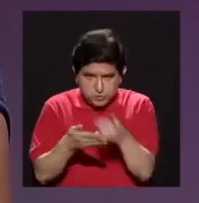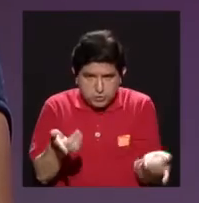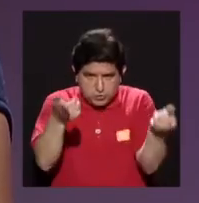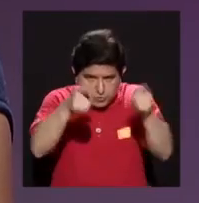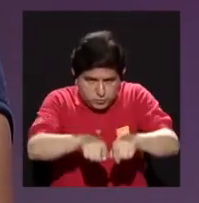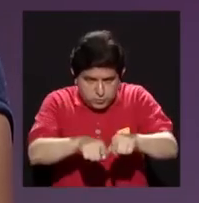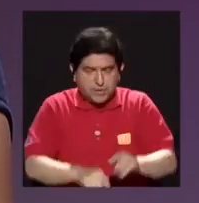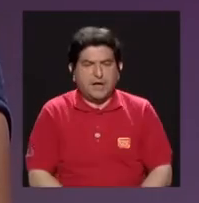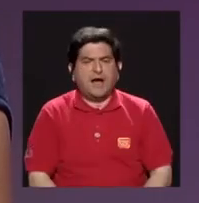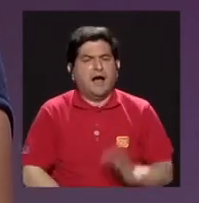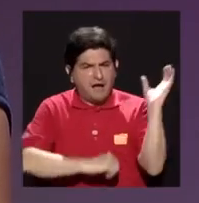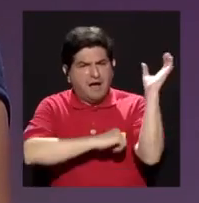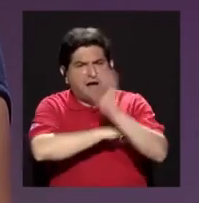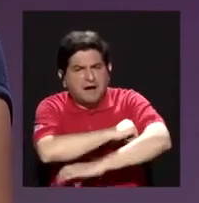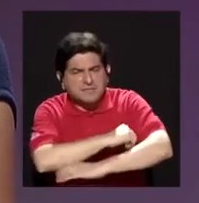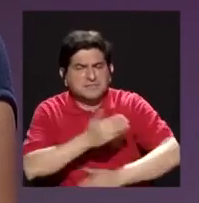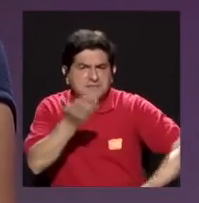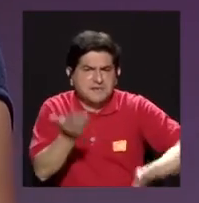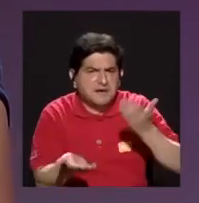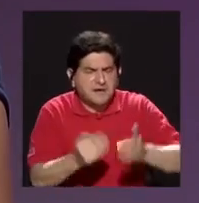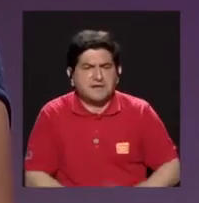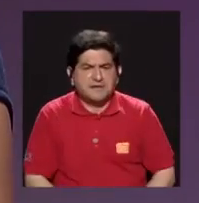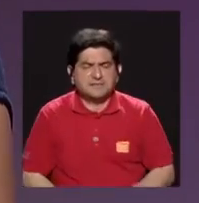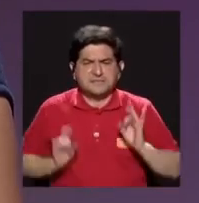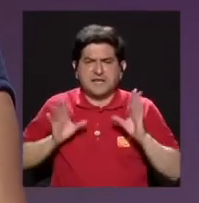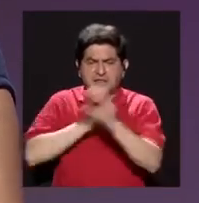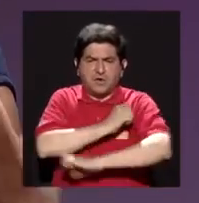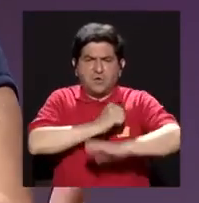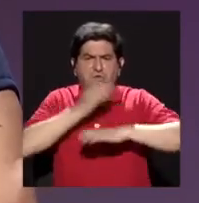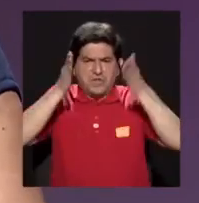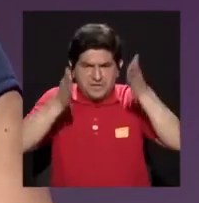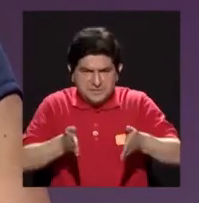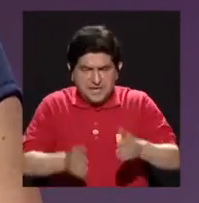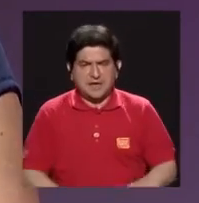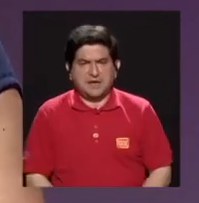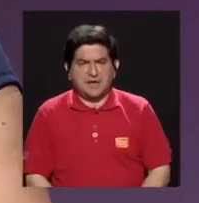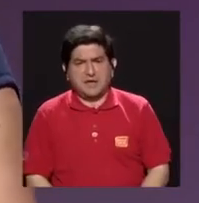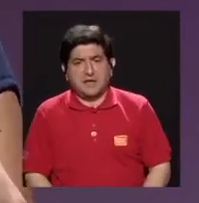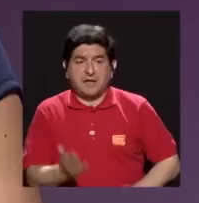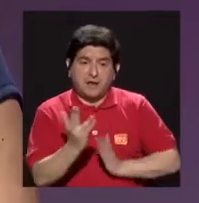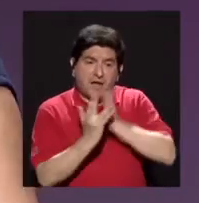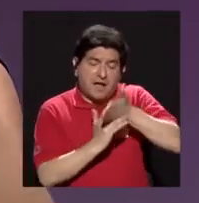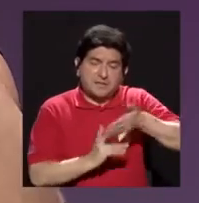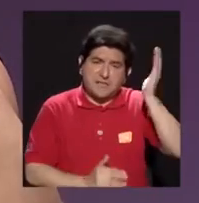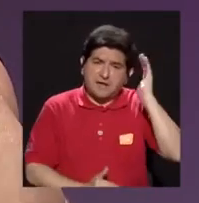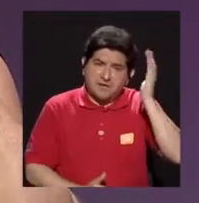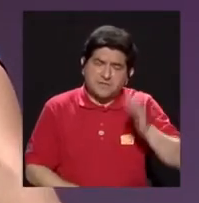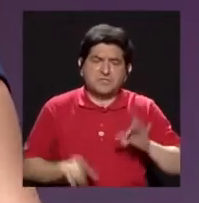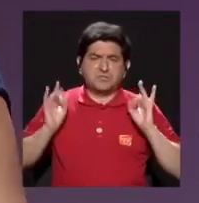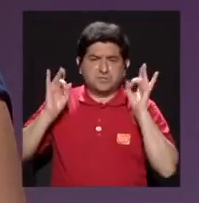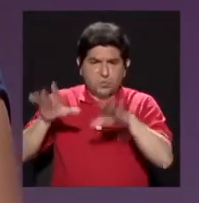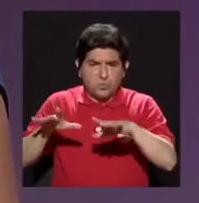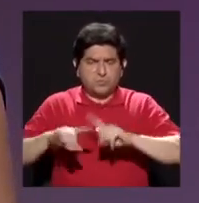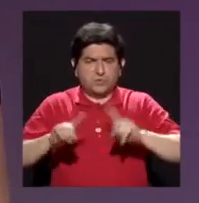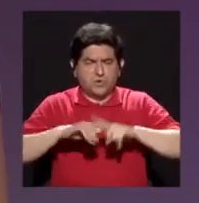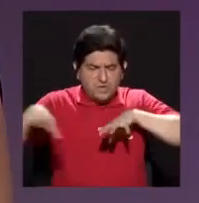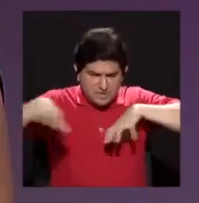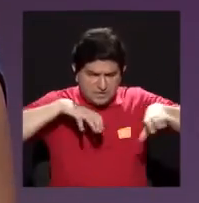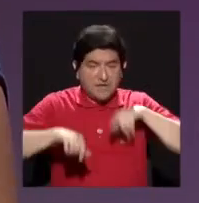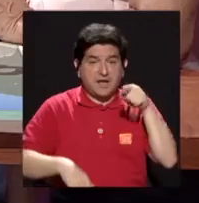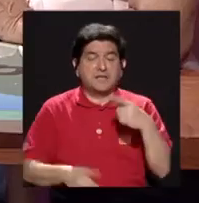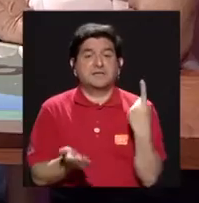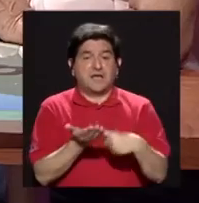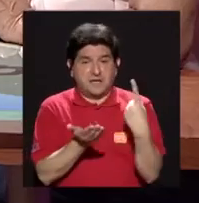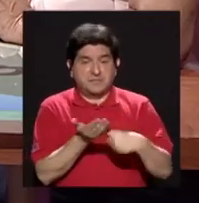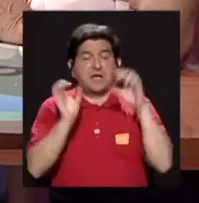entonces sancionar formas, digamos, de xenofobia, de, ya sea a través de discurso de odio, a través de diversas acciones, y eso creo que es una